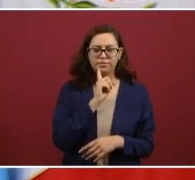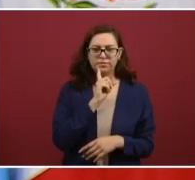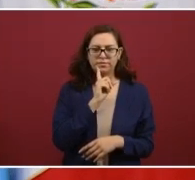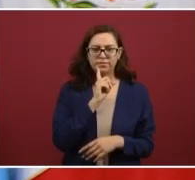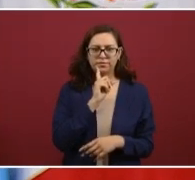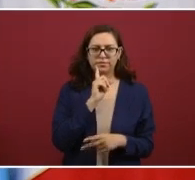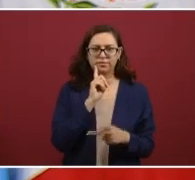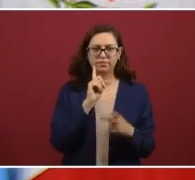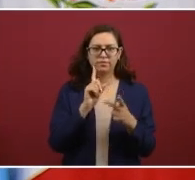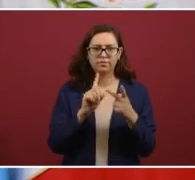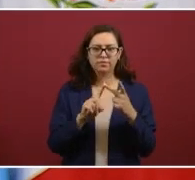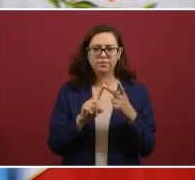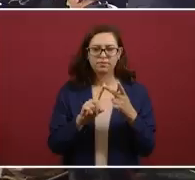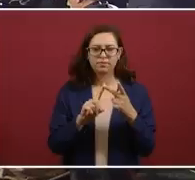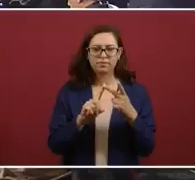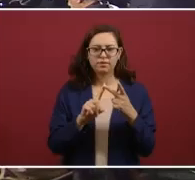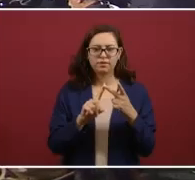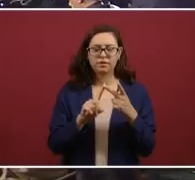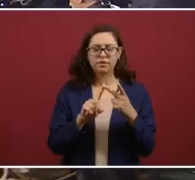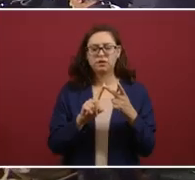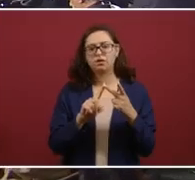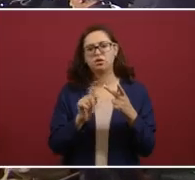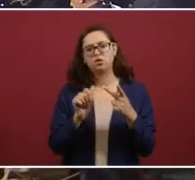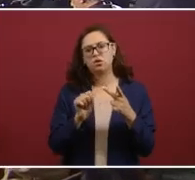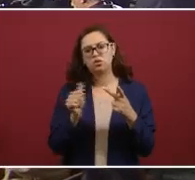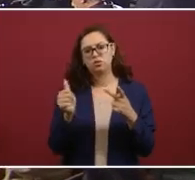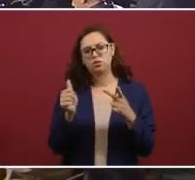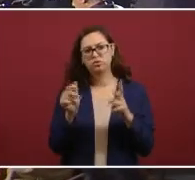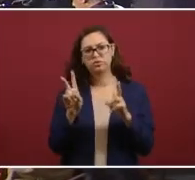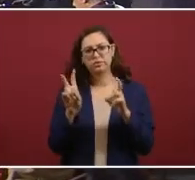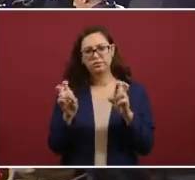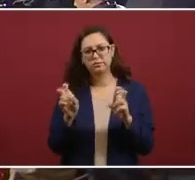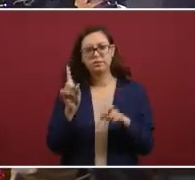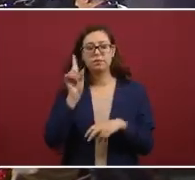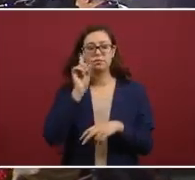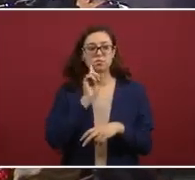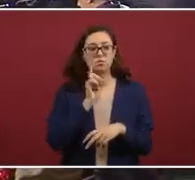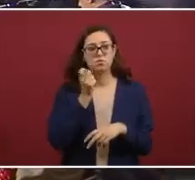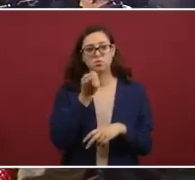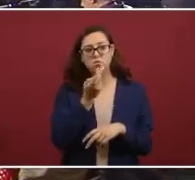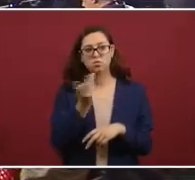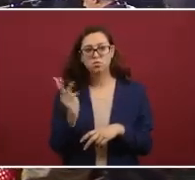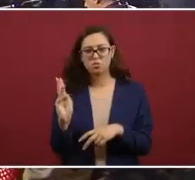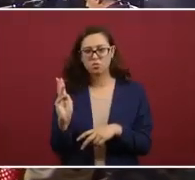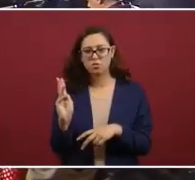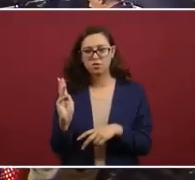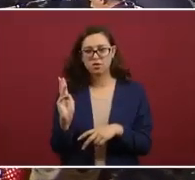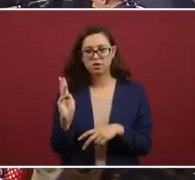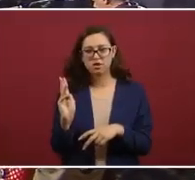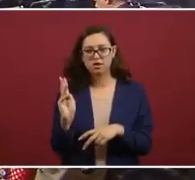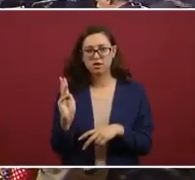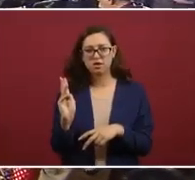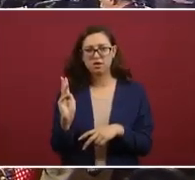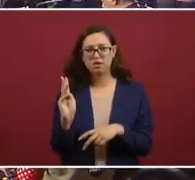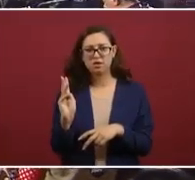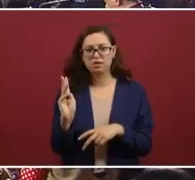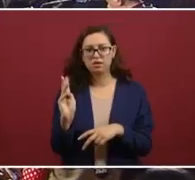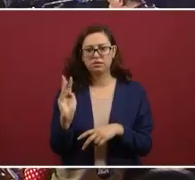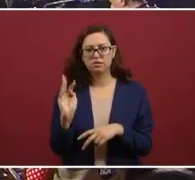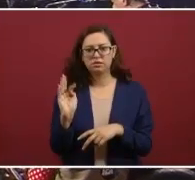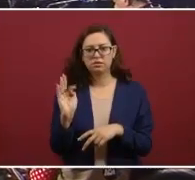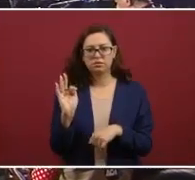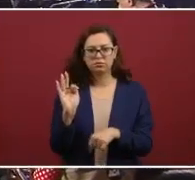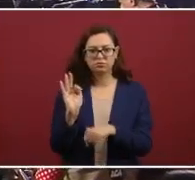el que tiene que ver con la protección de las mujeres, de